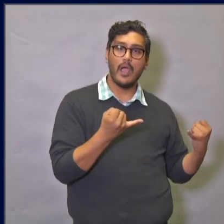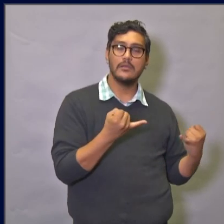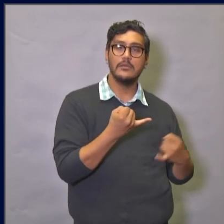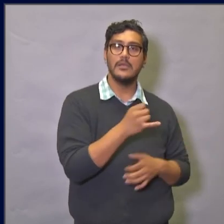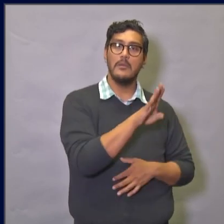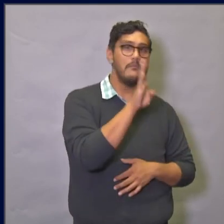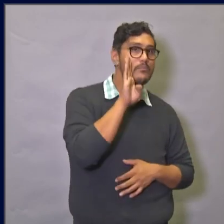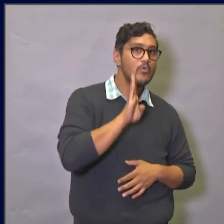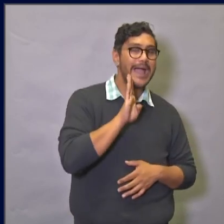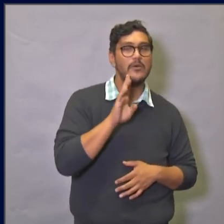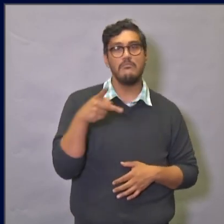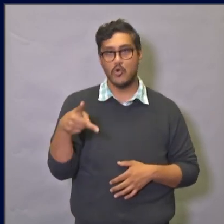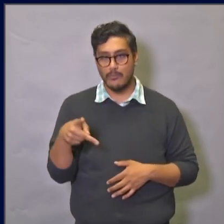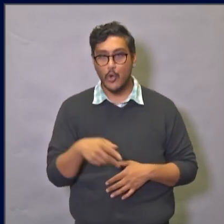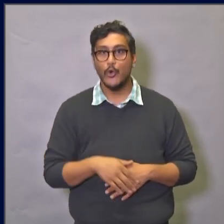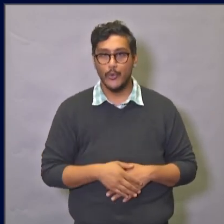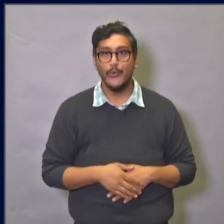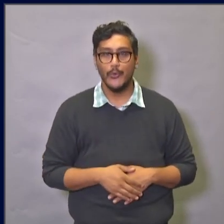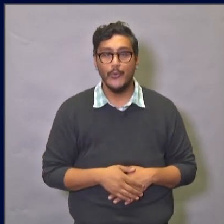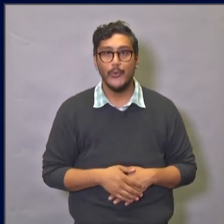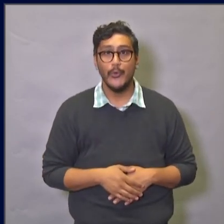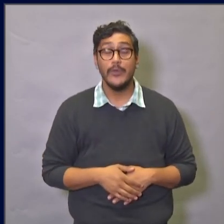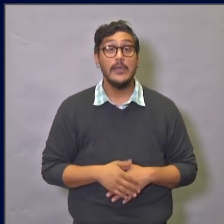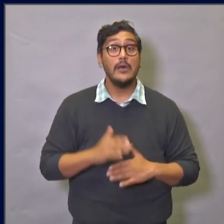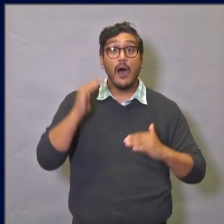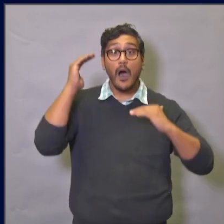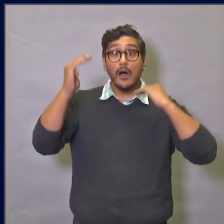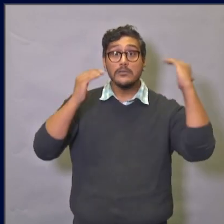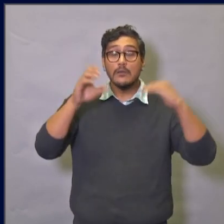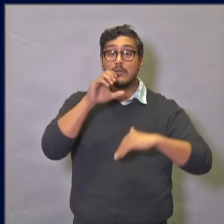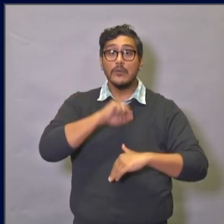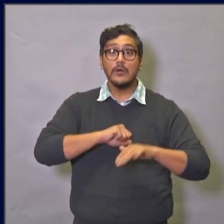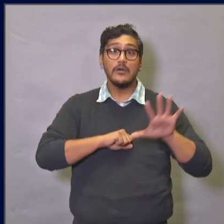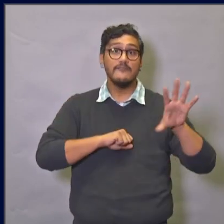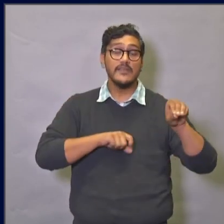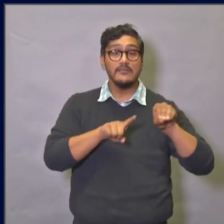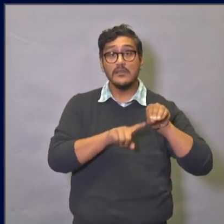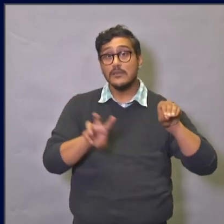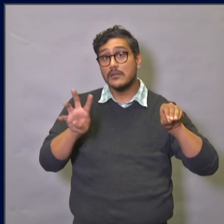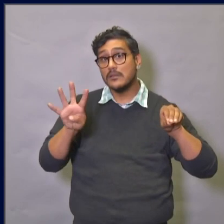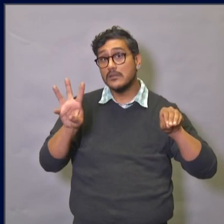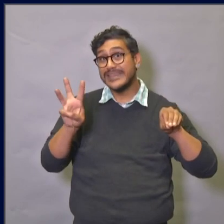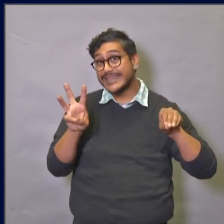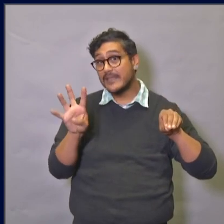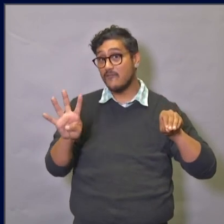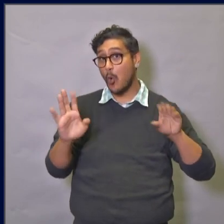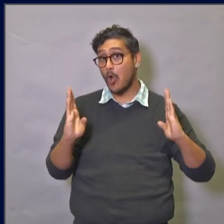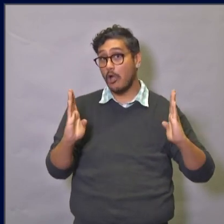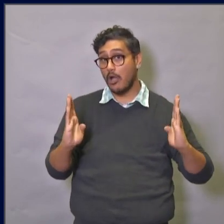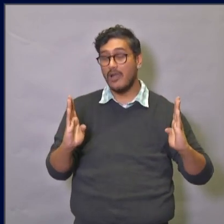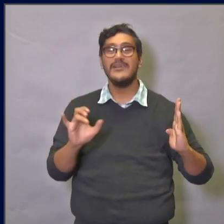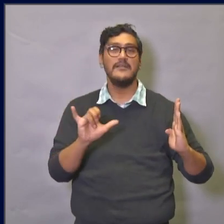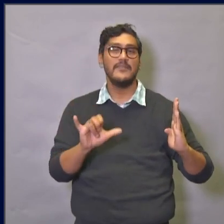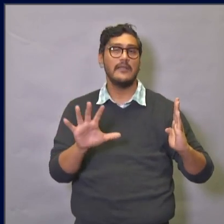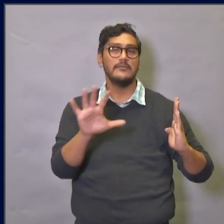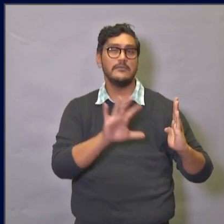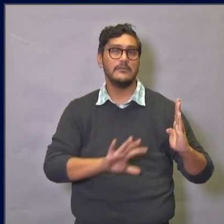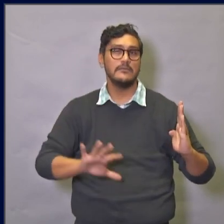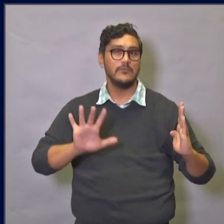y moradas. Los adultos entre las edades de 50 a 64 años representan aproximadamente